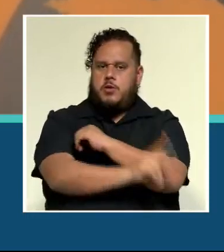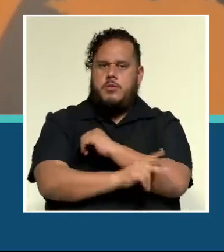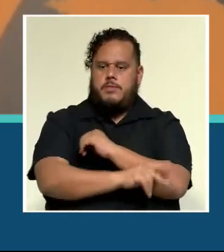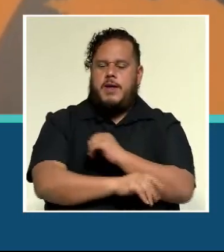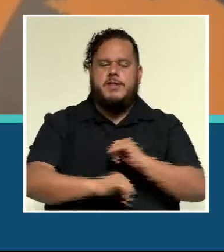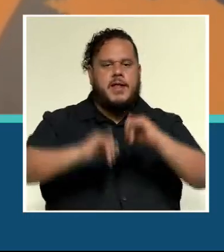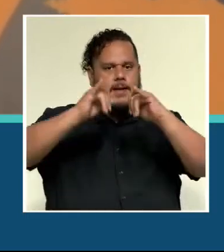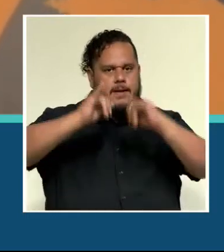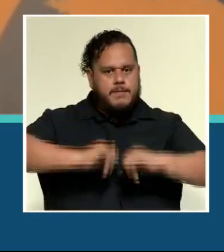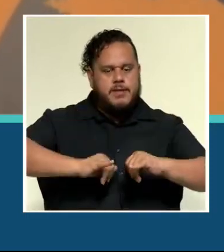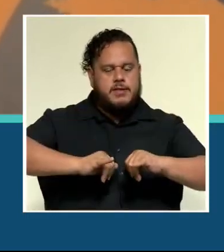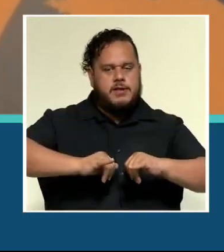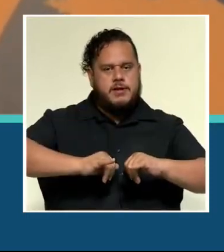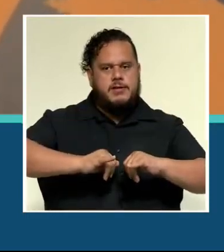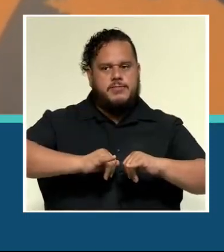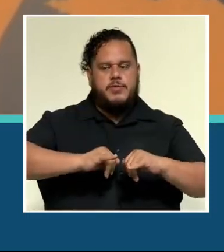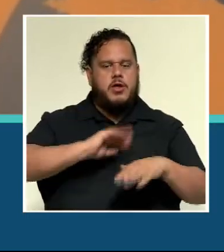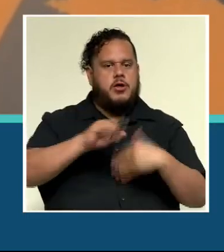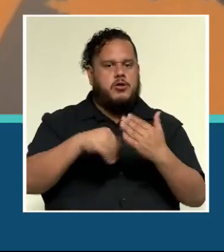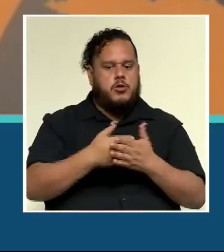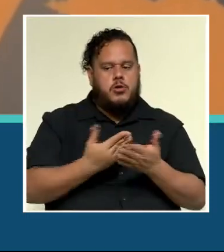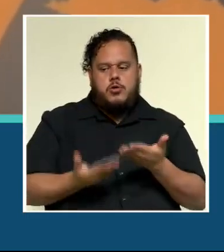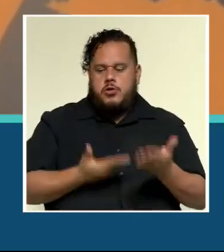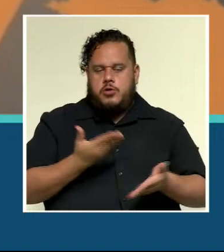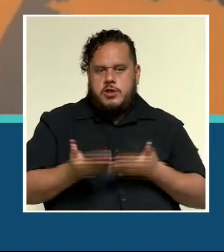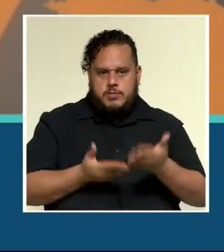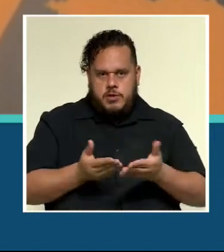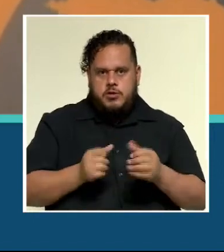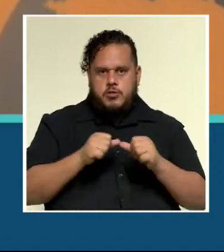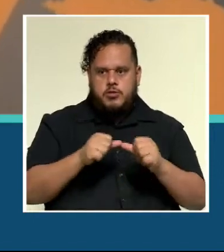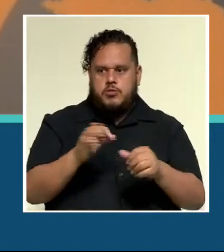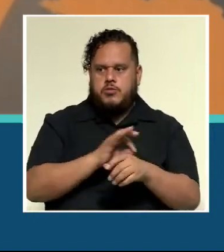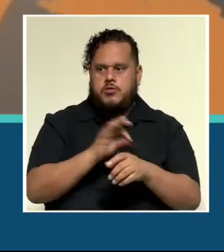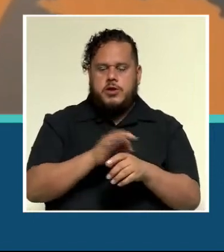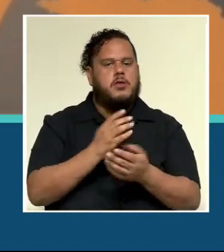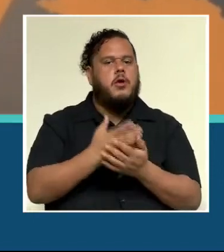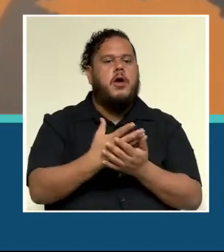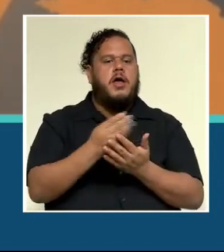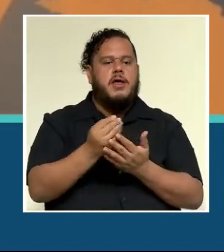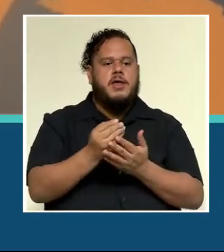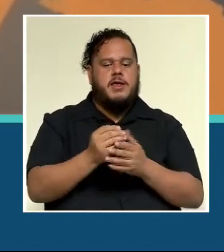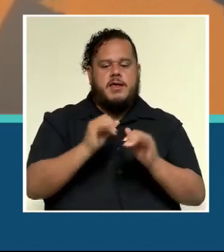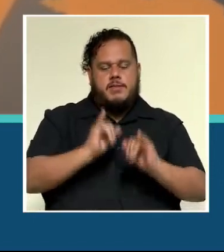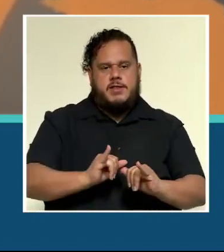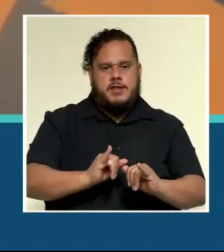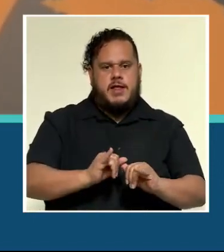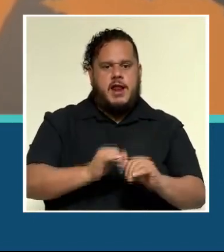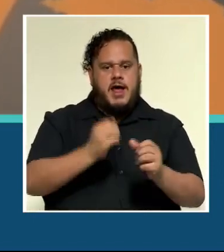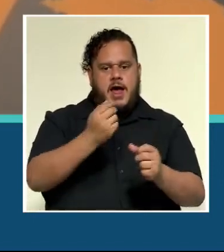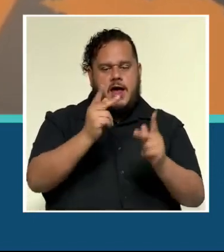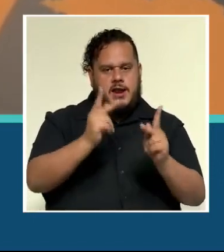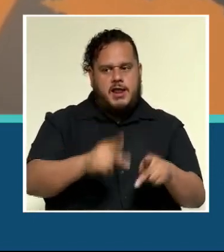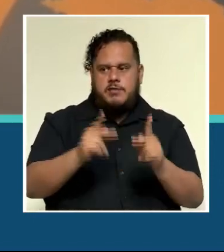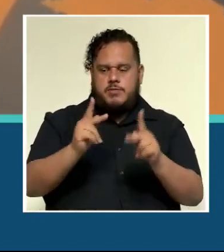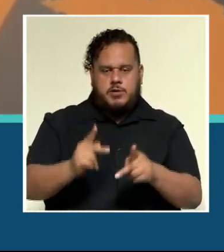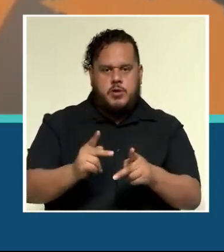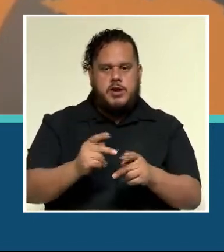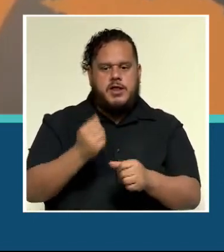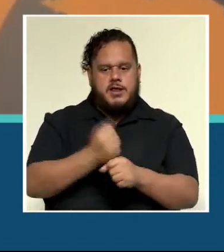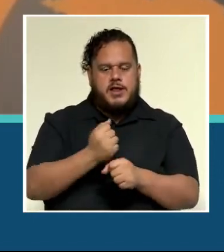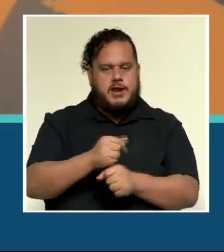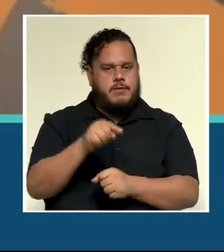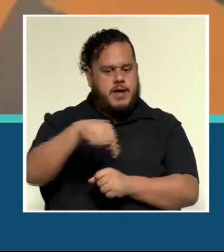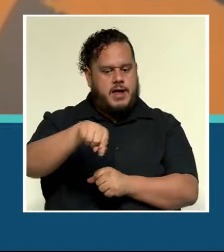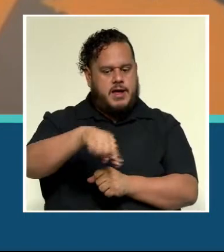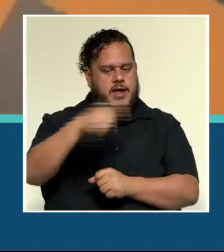mantener los servicios operables y mantener el personal que brinda estos servicios operables para